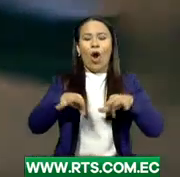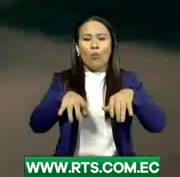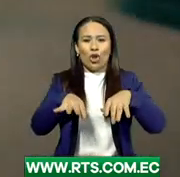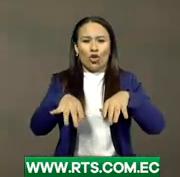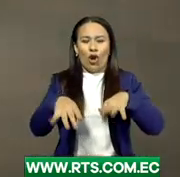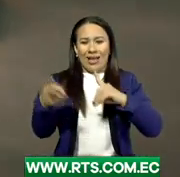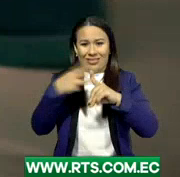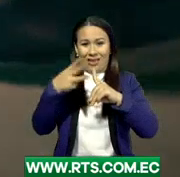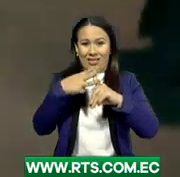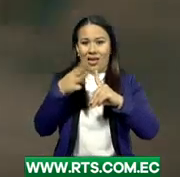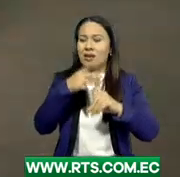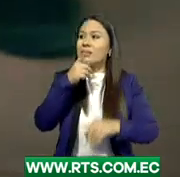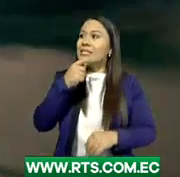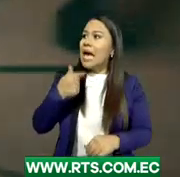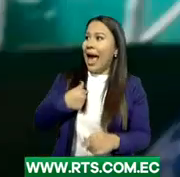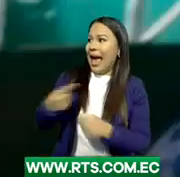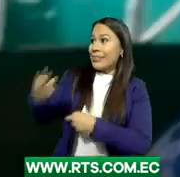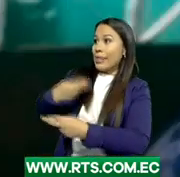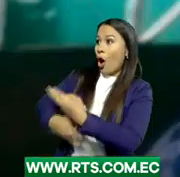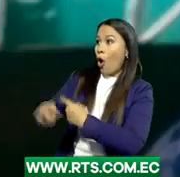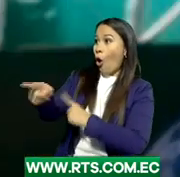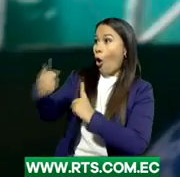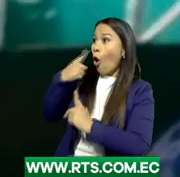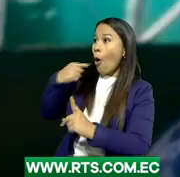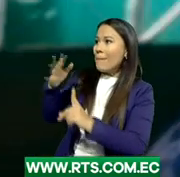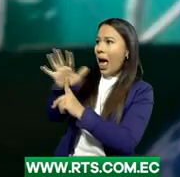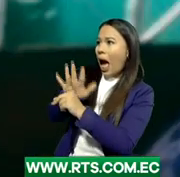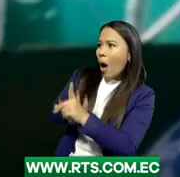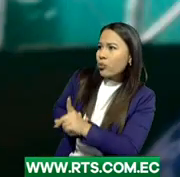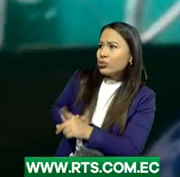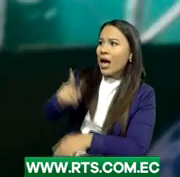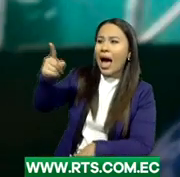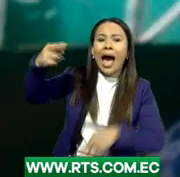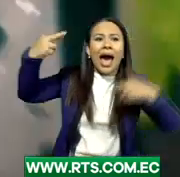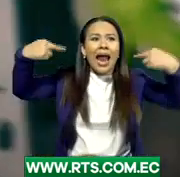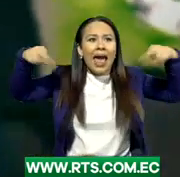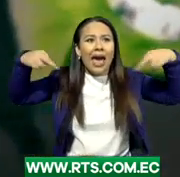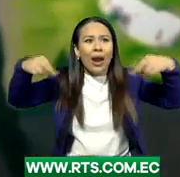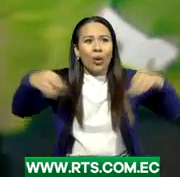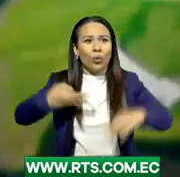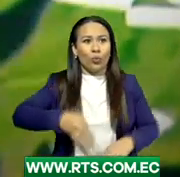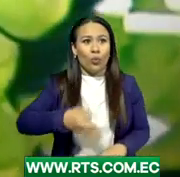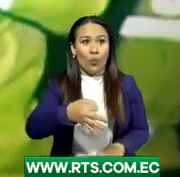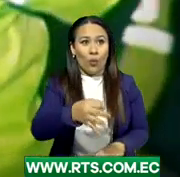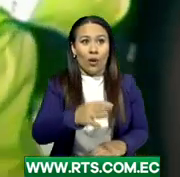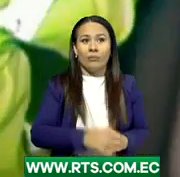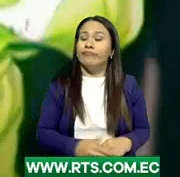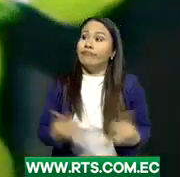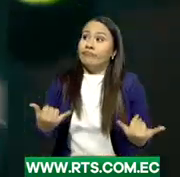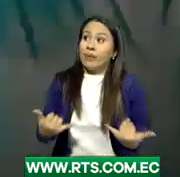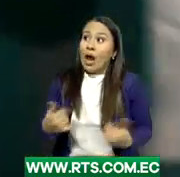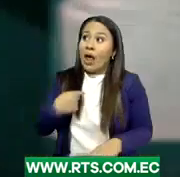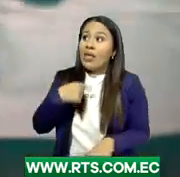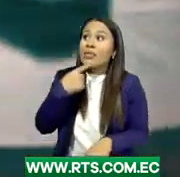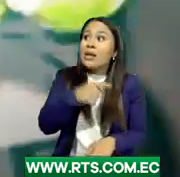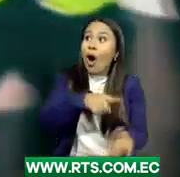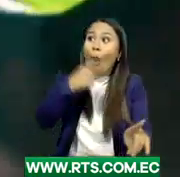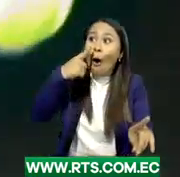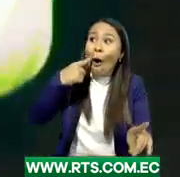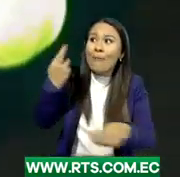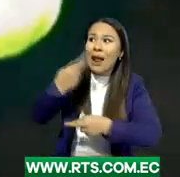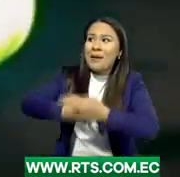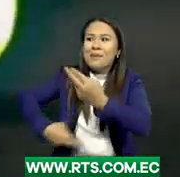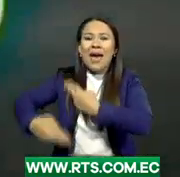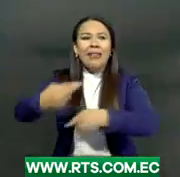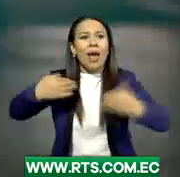del infante un presunto abuso en ese local de la ciudadela el recreo cantón durán y la acusación se realiza por el delito de oferta de servicios